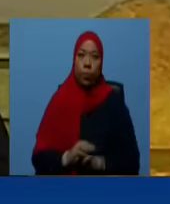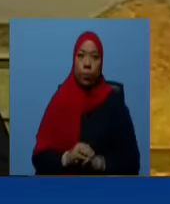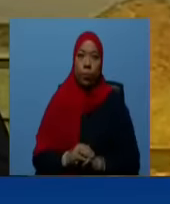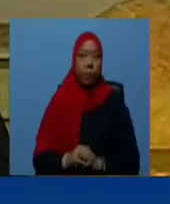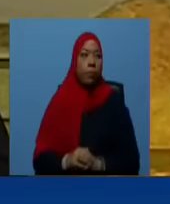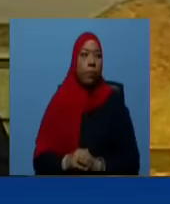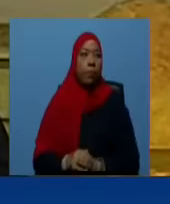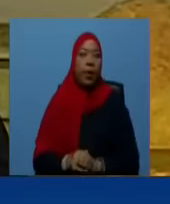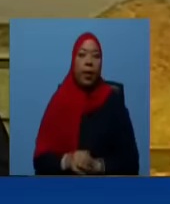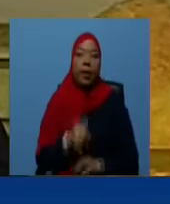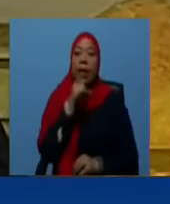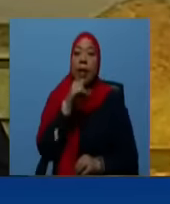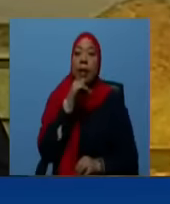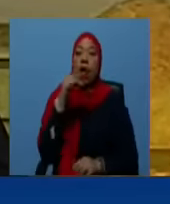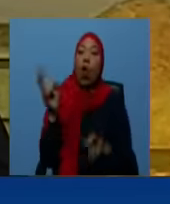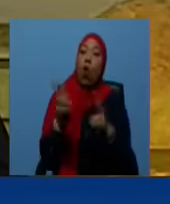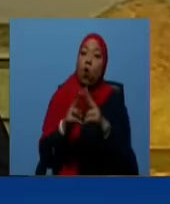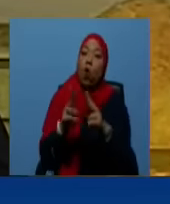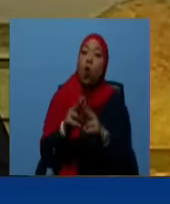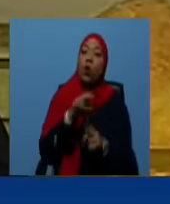Ya los procesos ustedes los conocen.